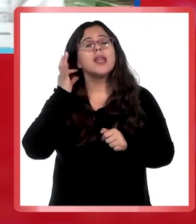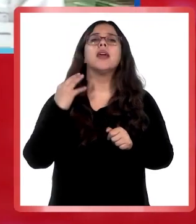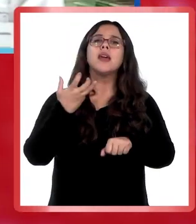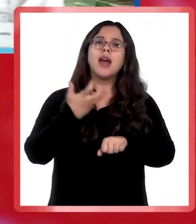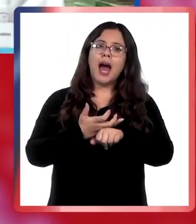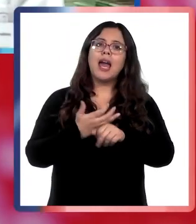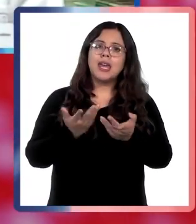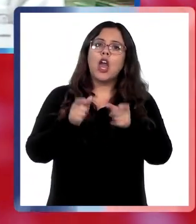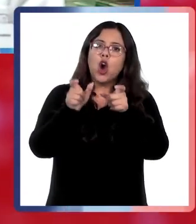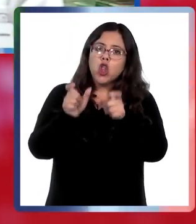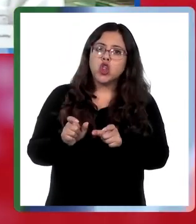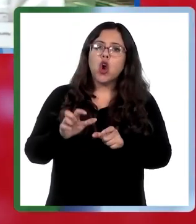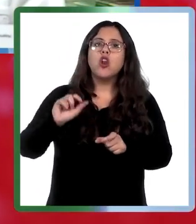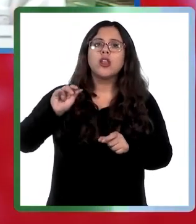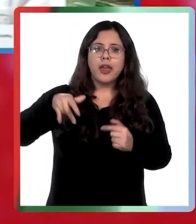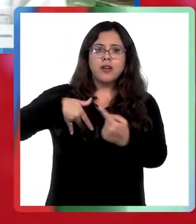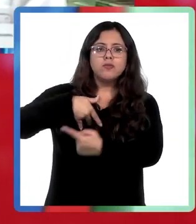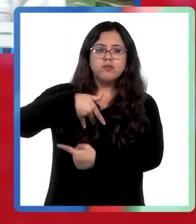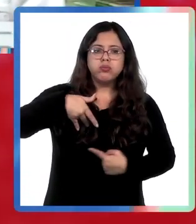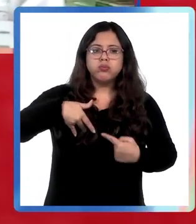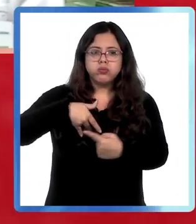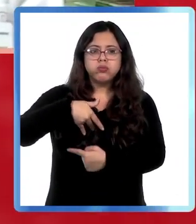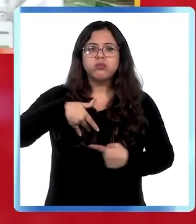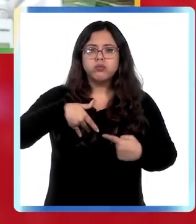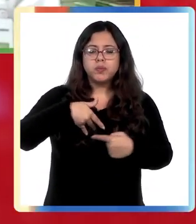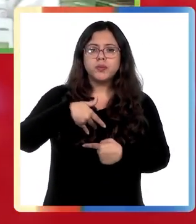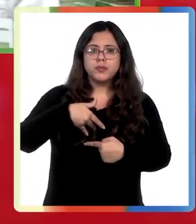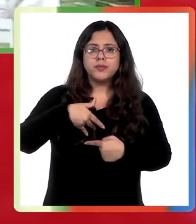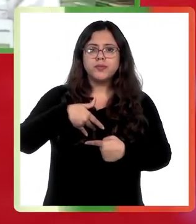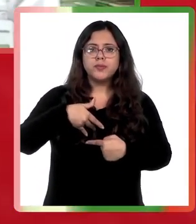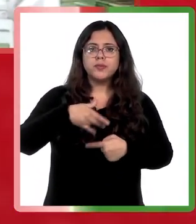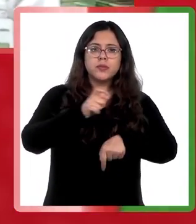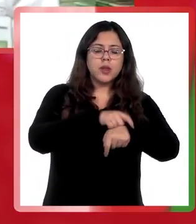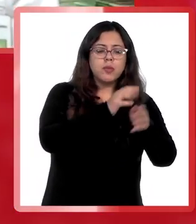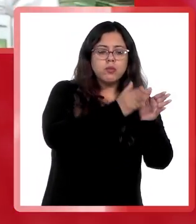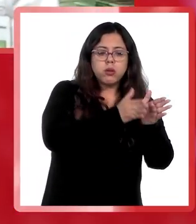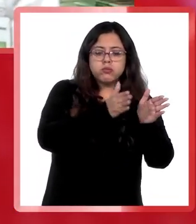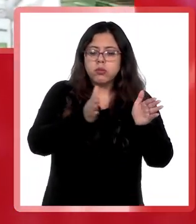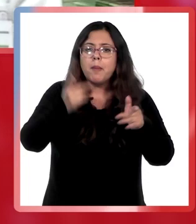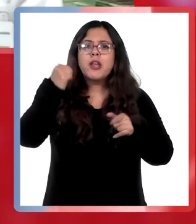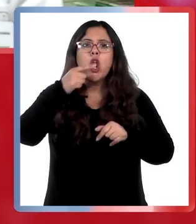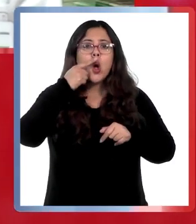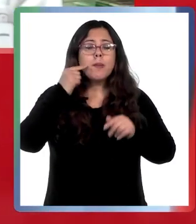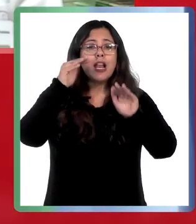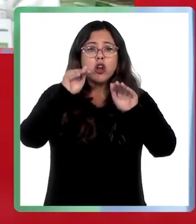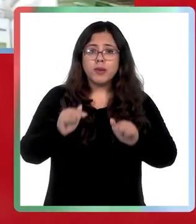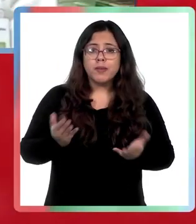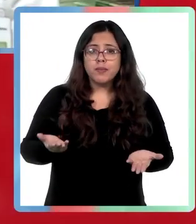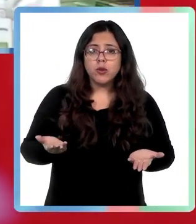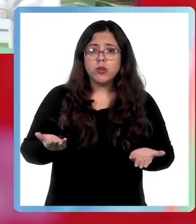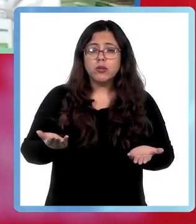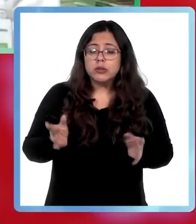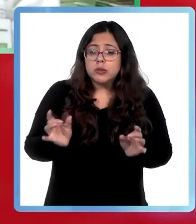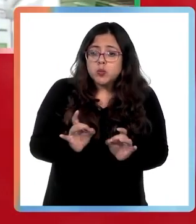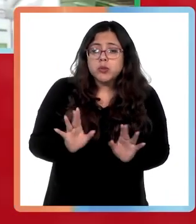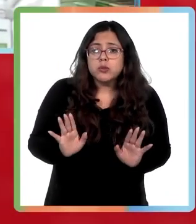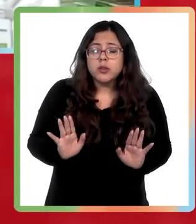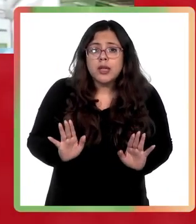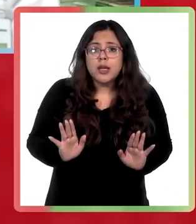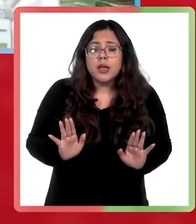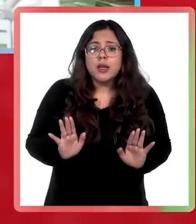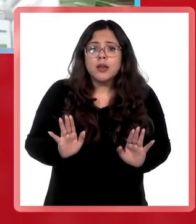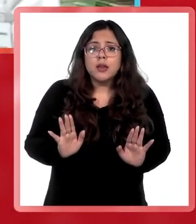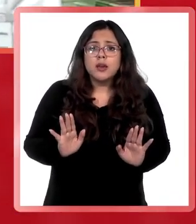nosotras mantenemos un control ginecológico cada cierto tiempo, ¿no? En el caso de los hombres lo mismo, y si es